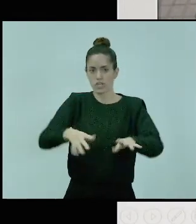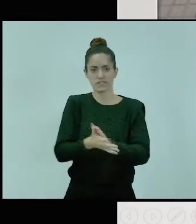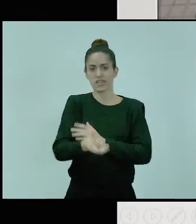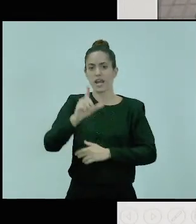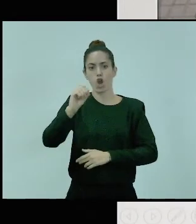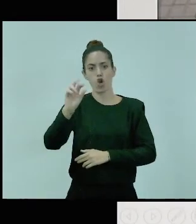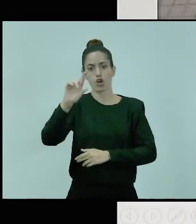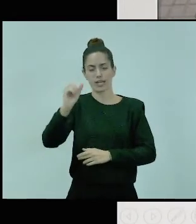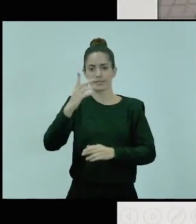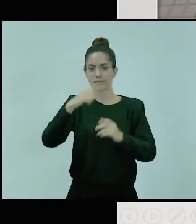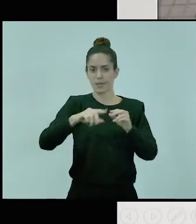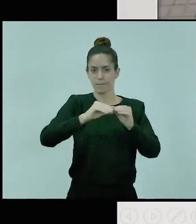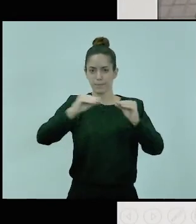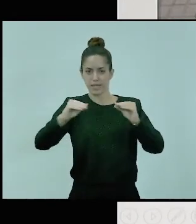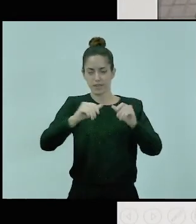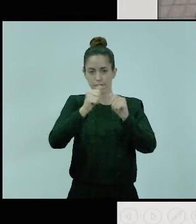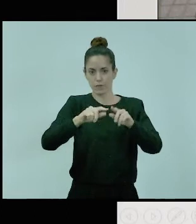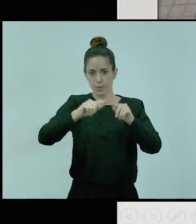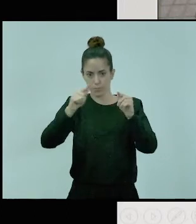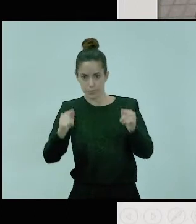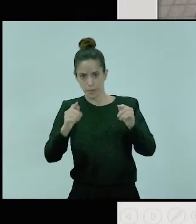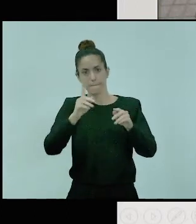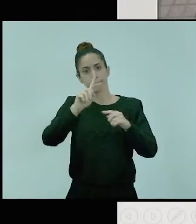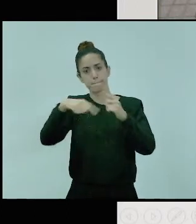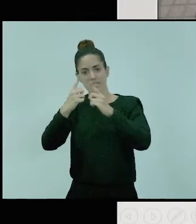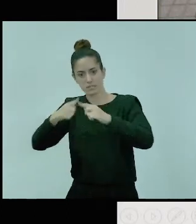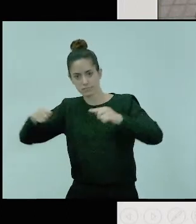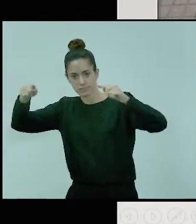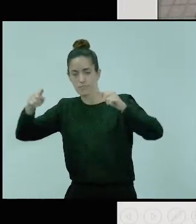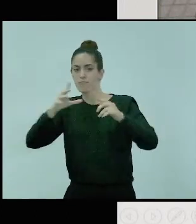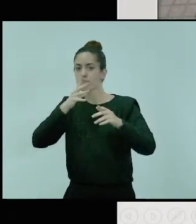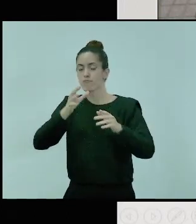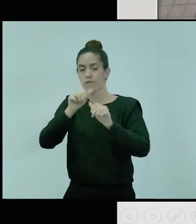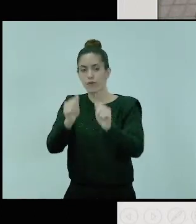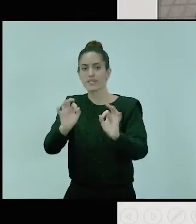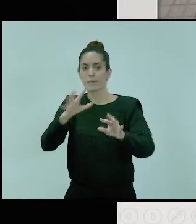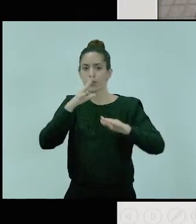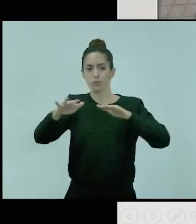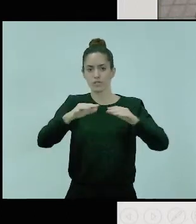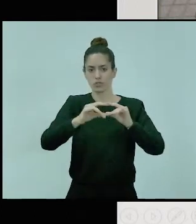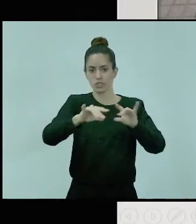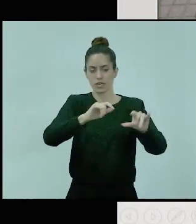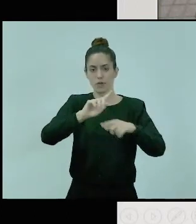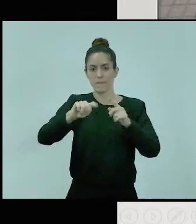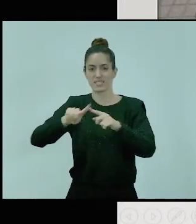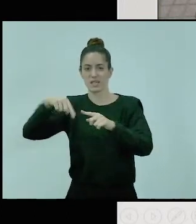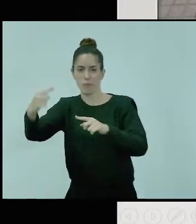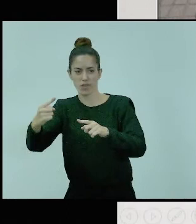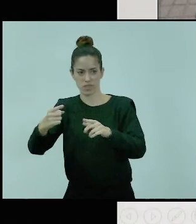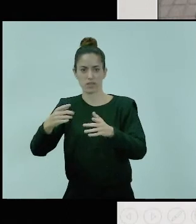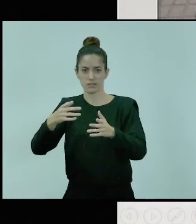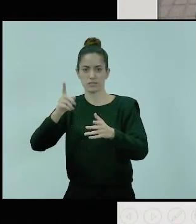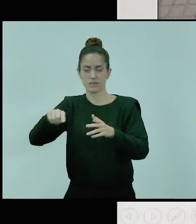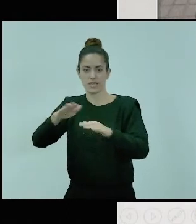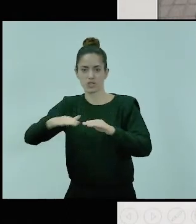tenemos pliegues de forma cóncava y de forma convexa debido a lo que es la vibración del terreno y la respuesta de los enlosados que había en la